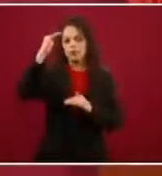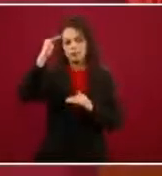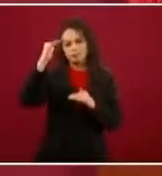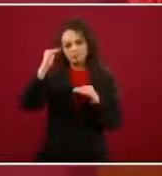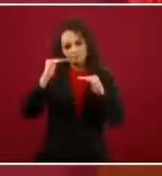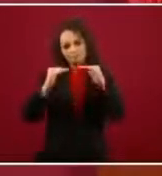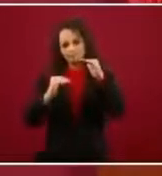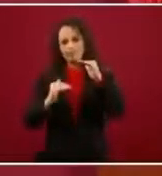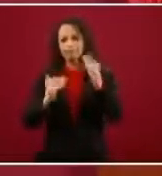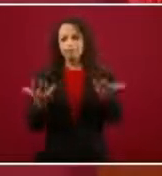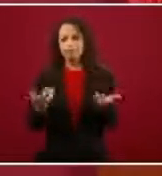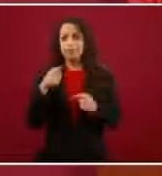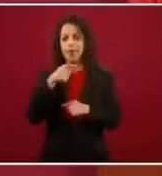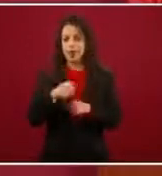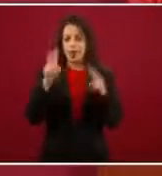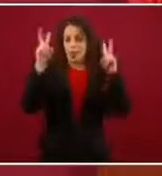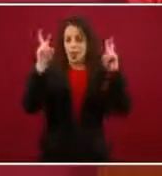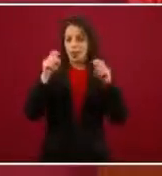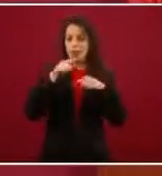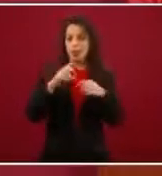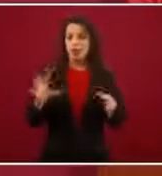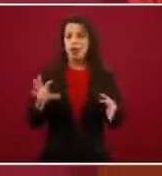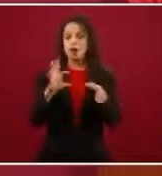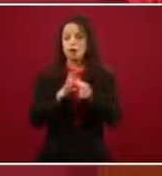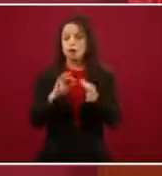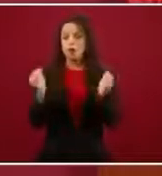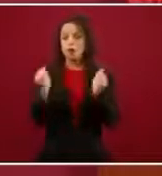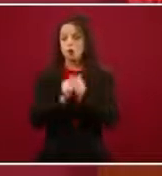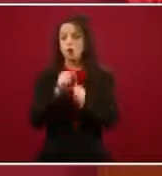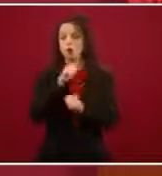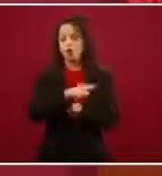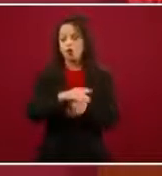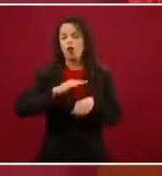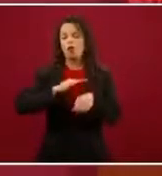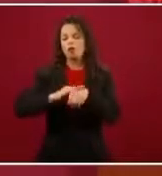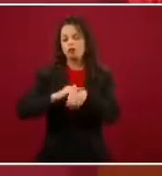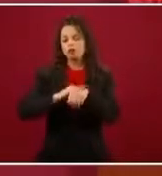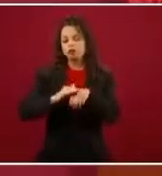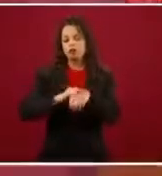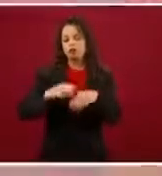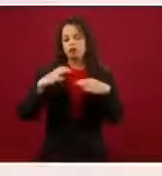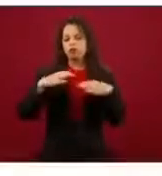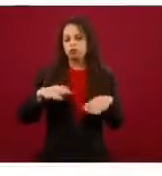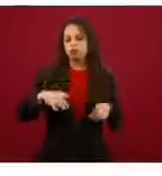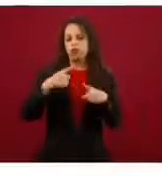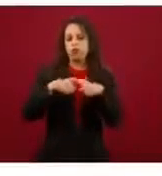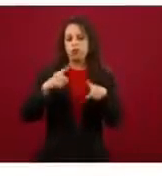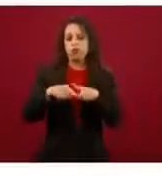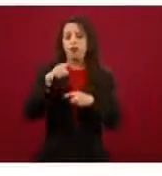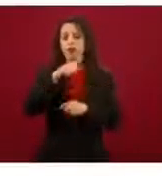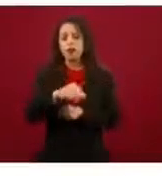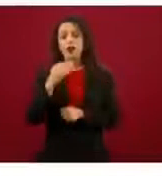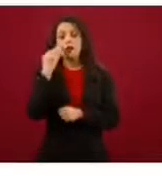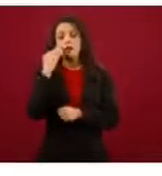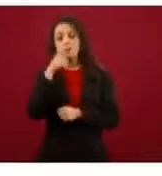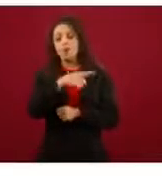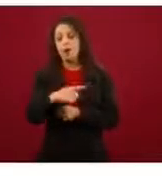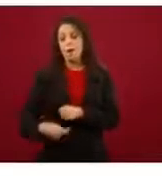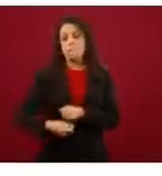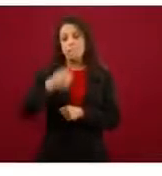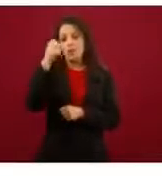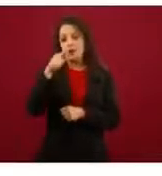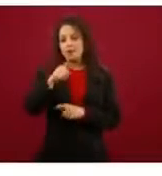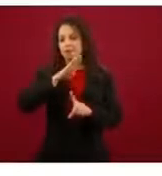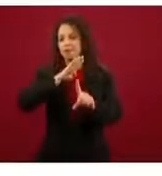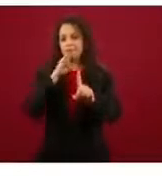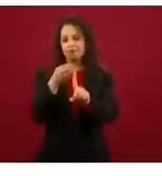es un tema particularmente relacionado con pornografía infantil a través de redes sociales, particularmente en el caso de Facebook. Una menor de edad